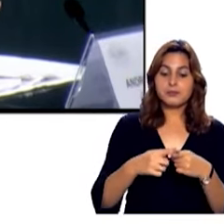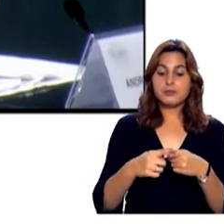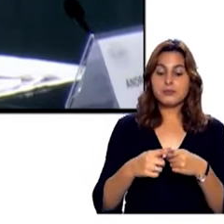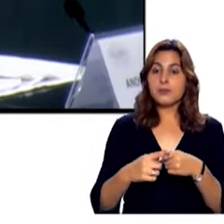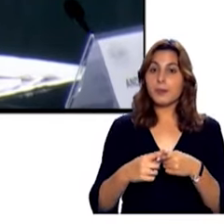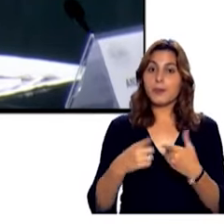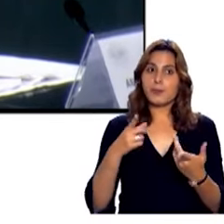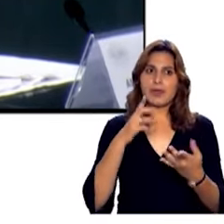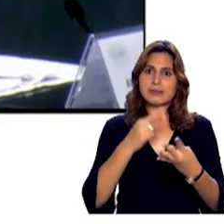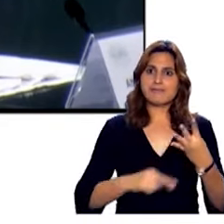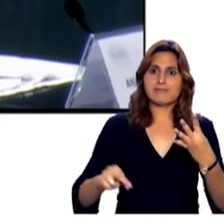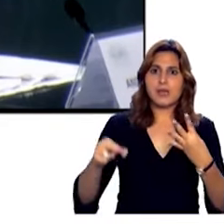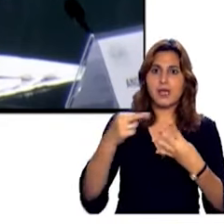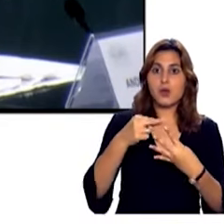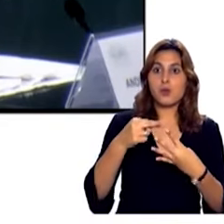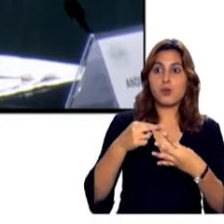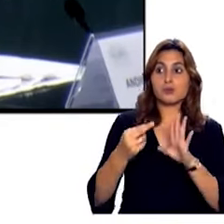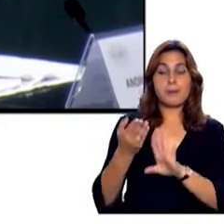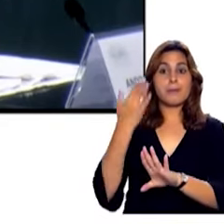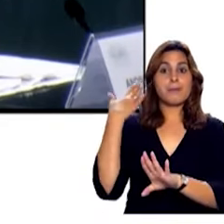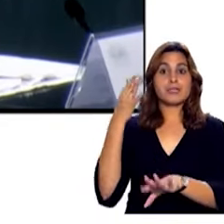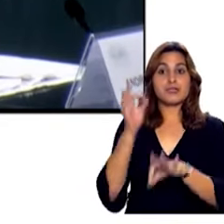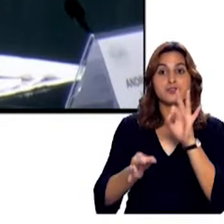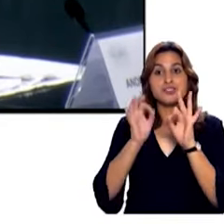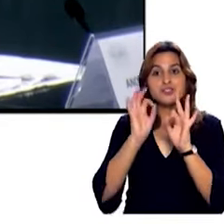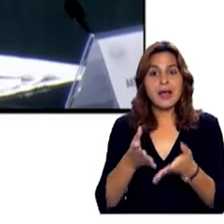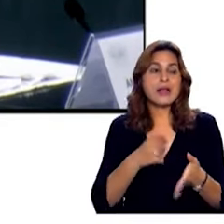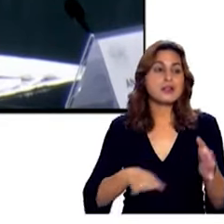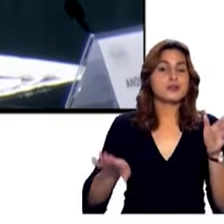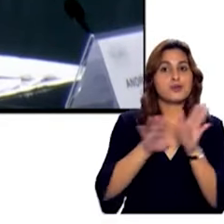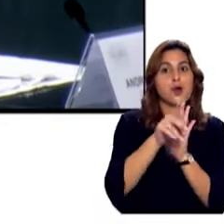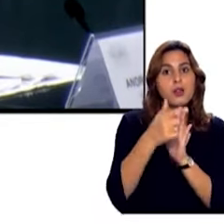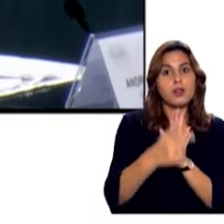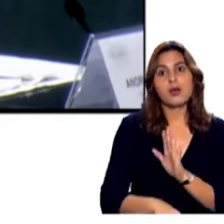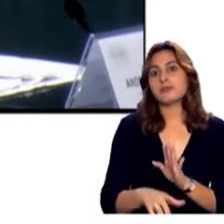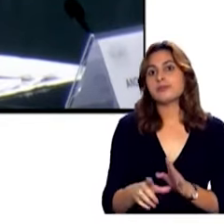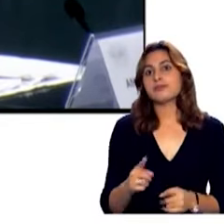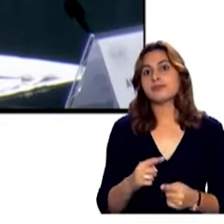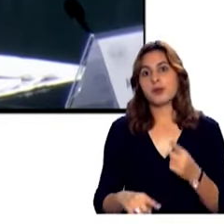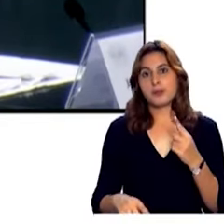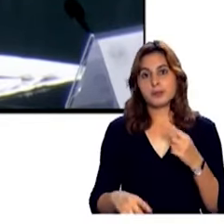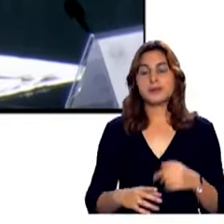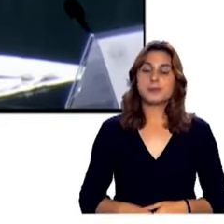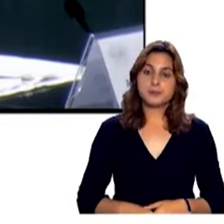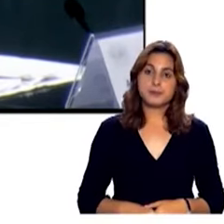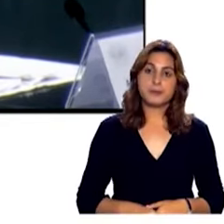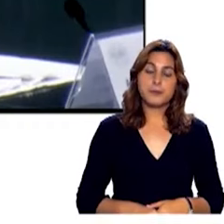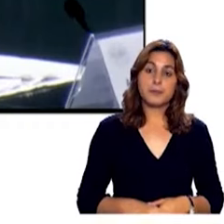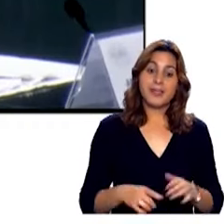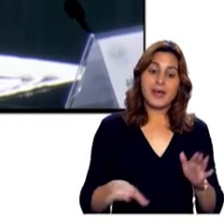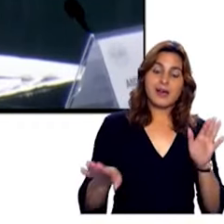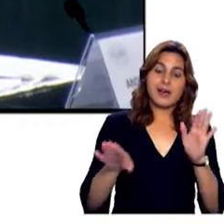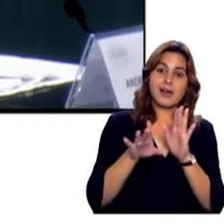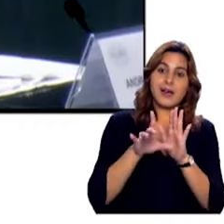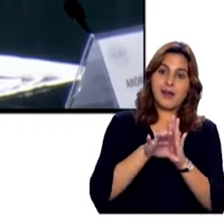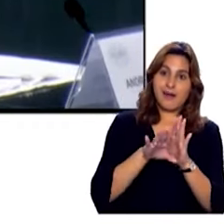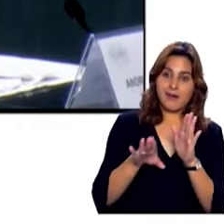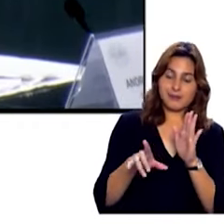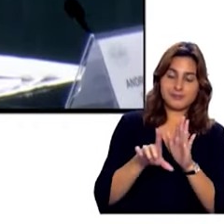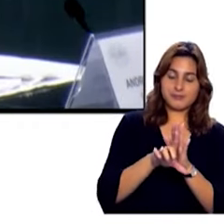previamente laa judicial o laa administrativ Anes su jurisic